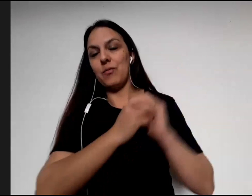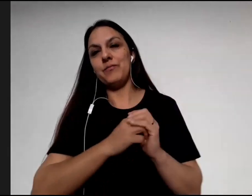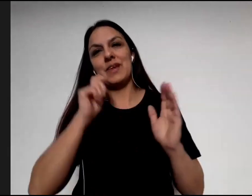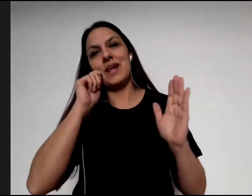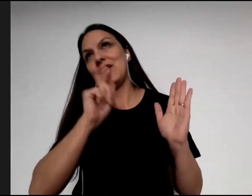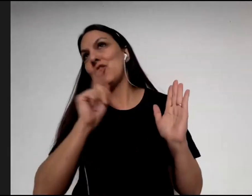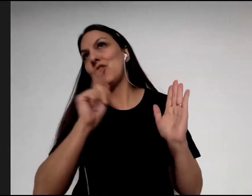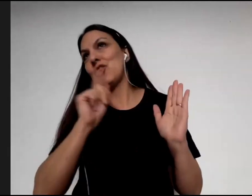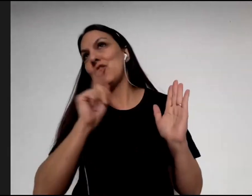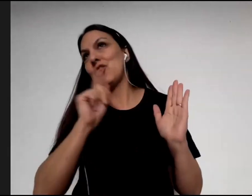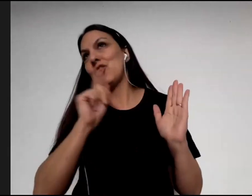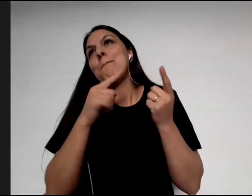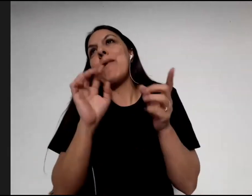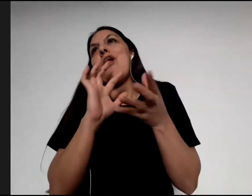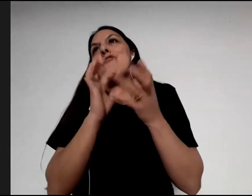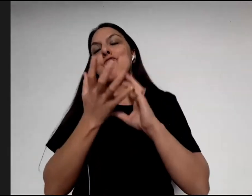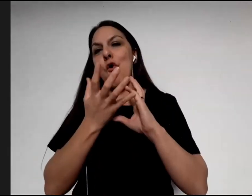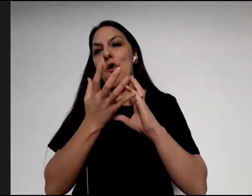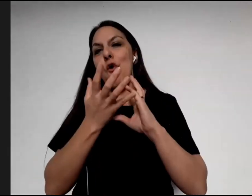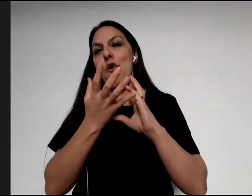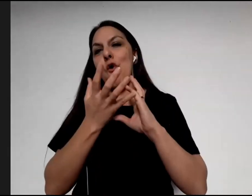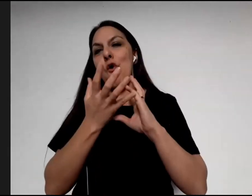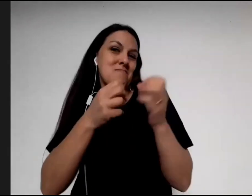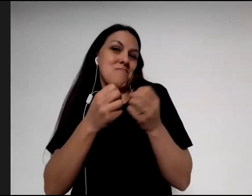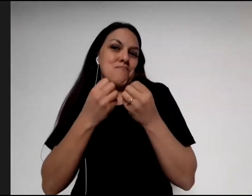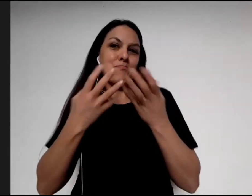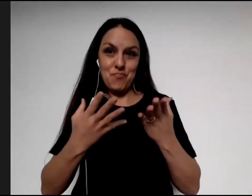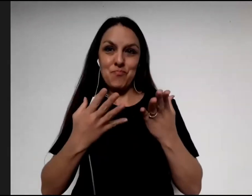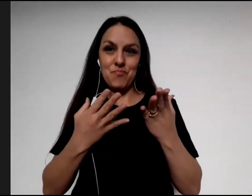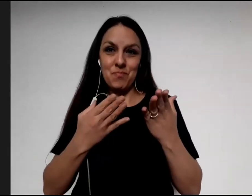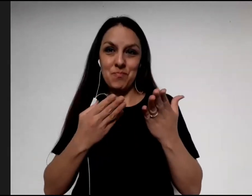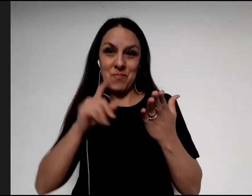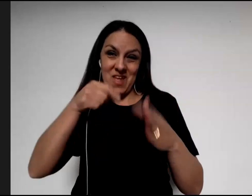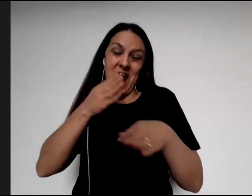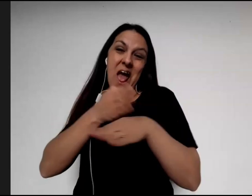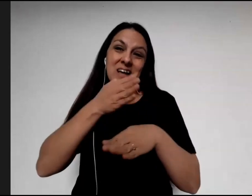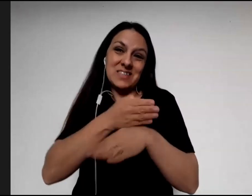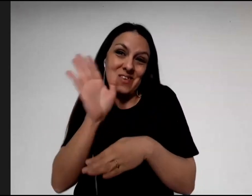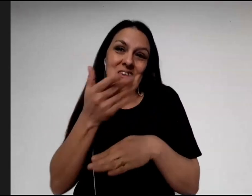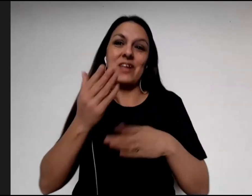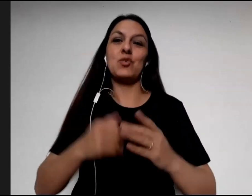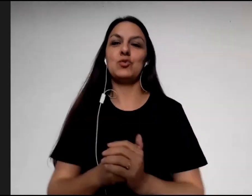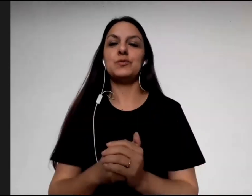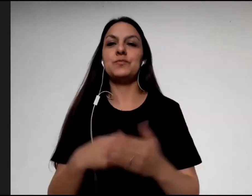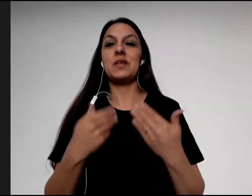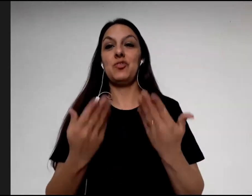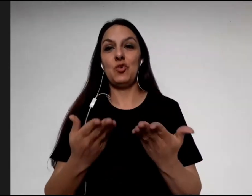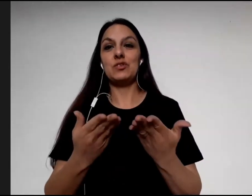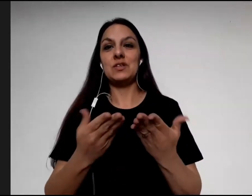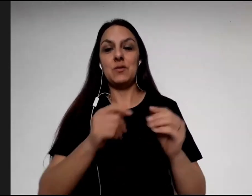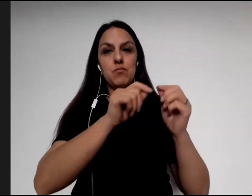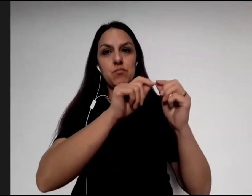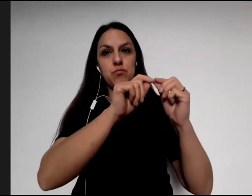manera, y lo que se intenta de esta manera es que esto sea accesible para todos, ¿sí? Así que, bueno, voy a